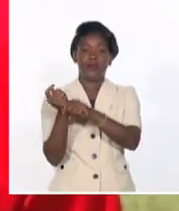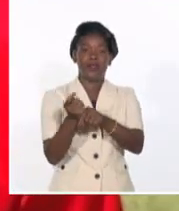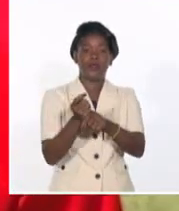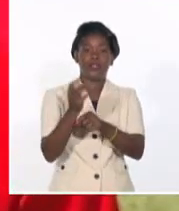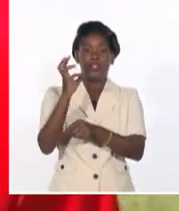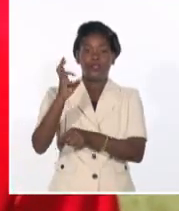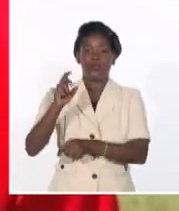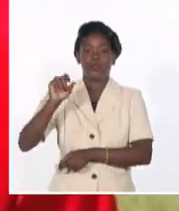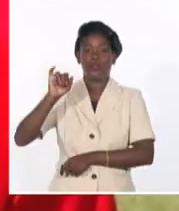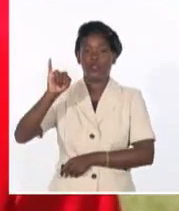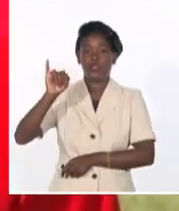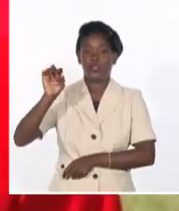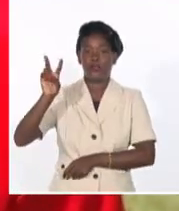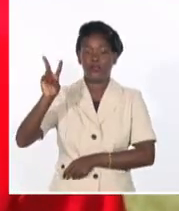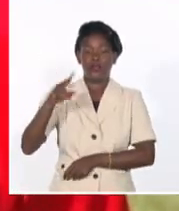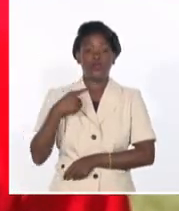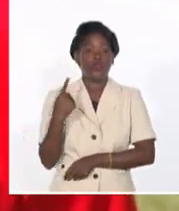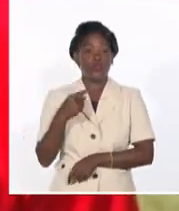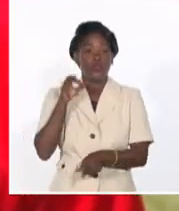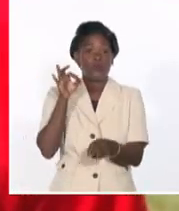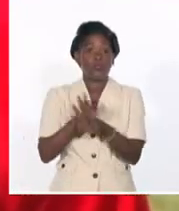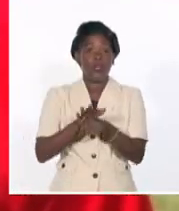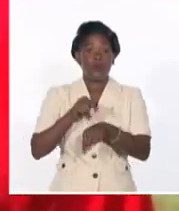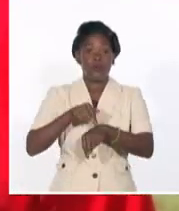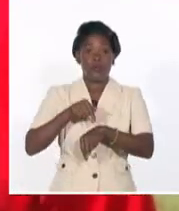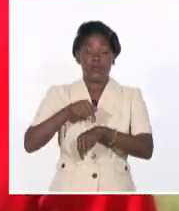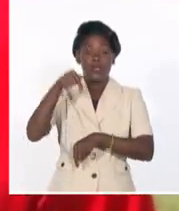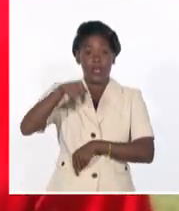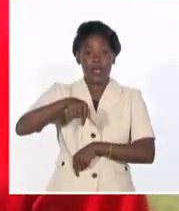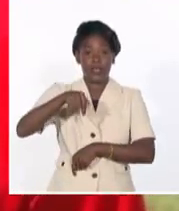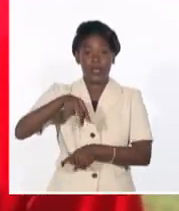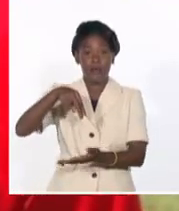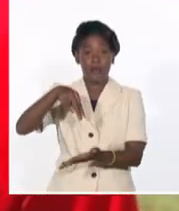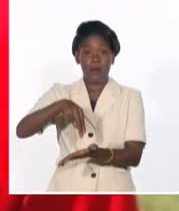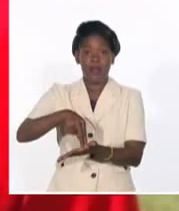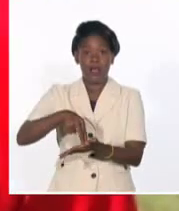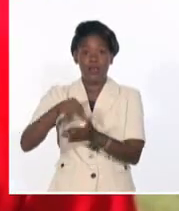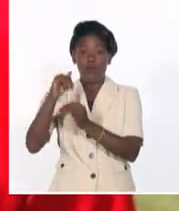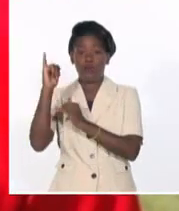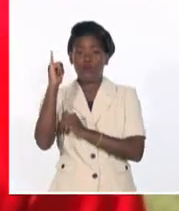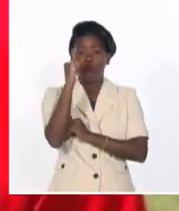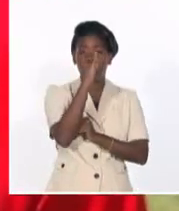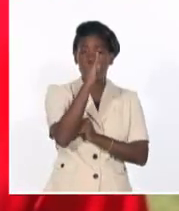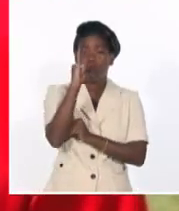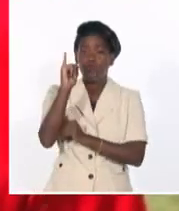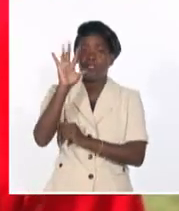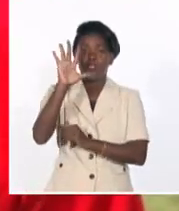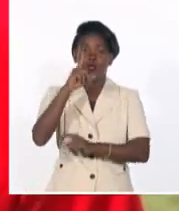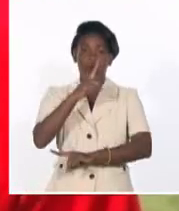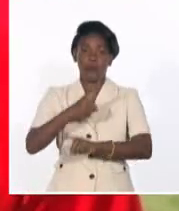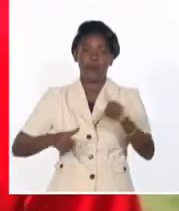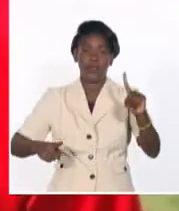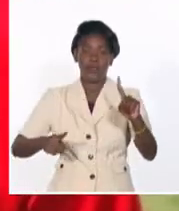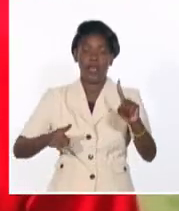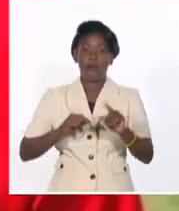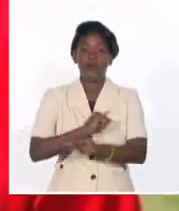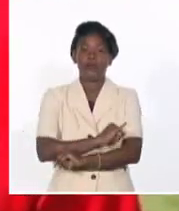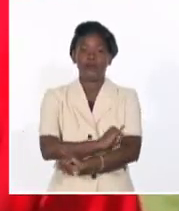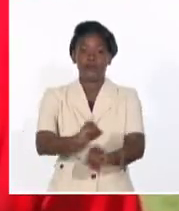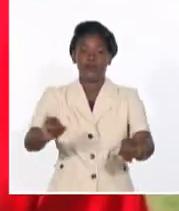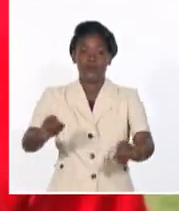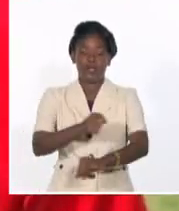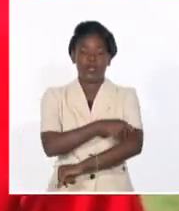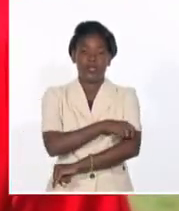Nosotros estaremos en vivo desde las 5:30 de la tarde a través de nuestro canal Telerebelde con una previa desde el terreno del Parque Julio Antonio Mella.